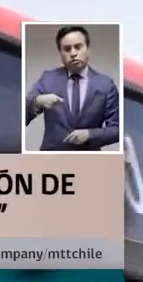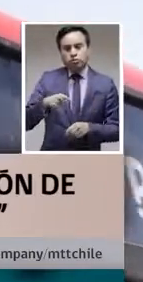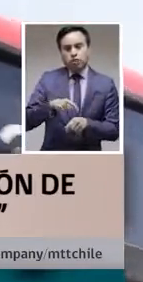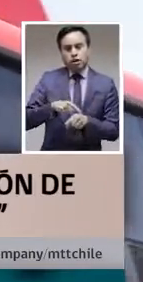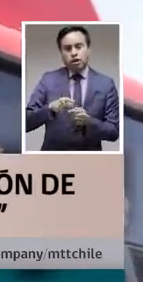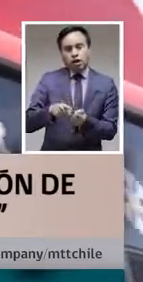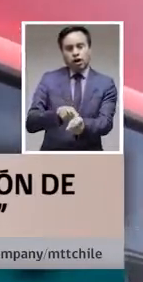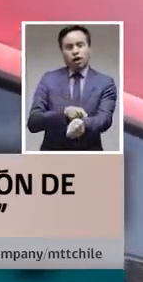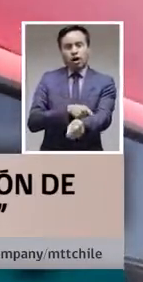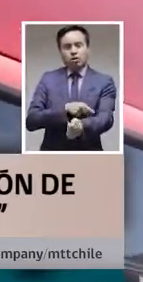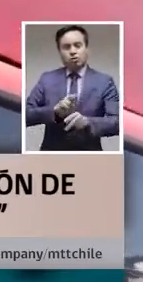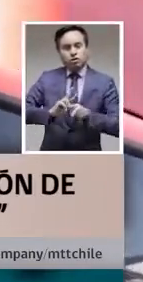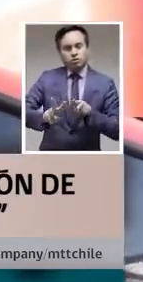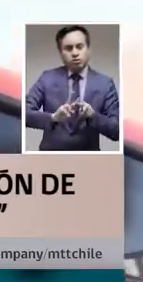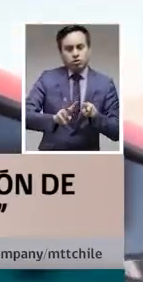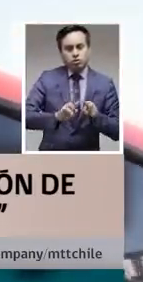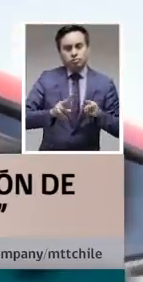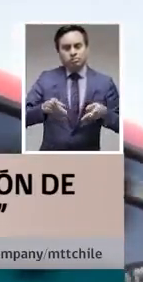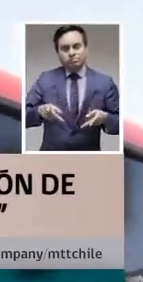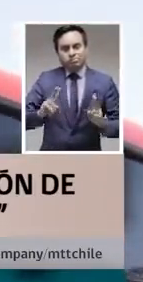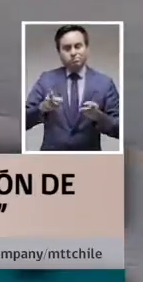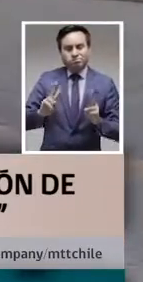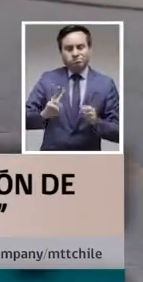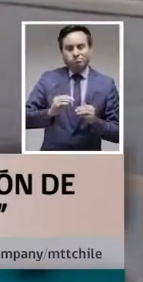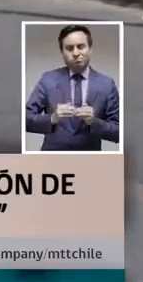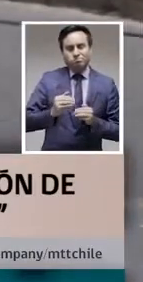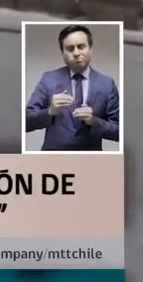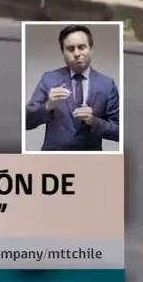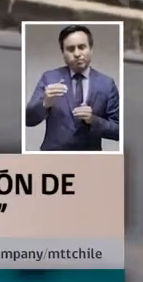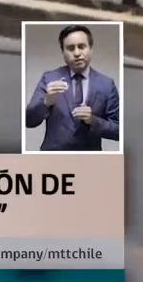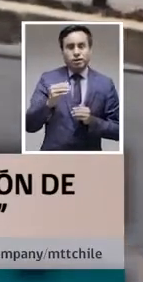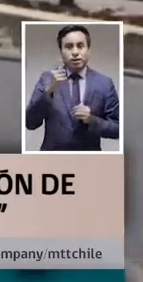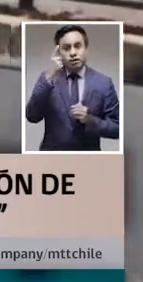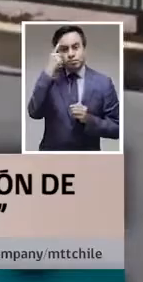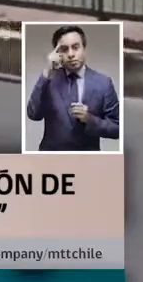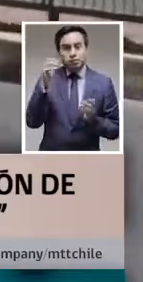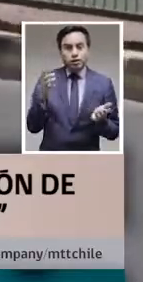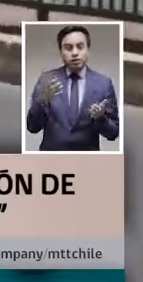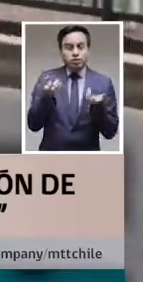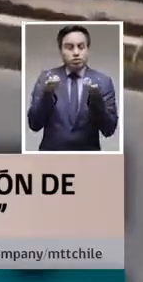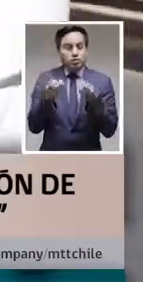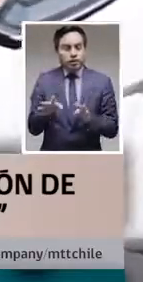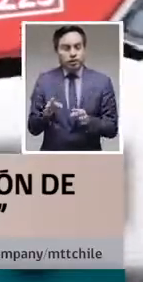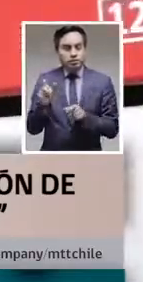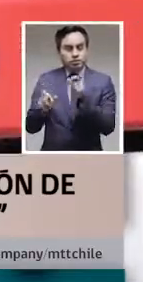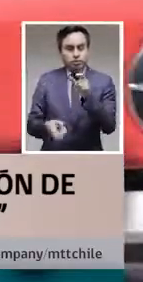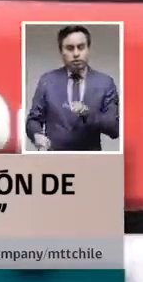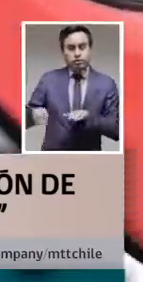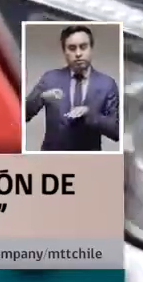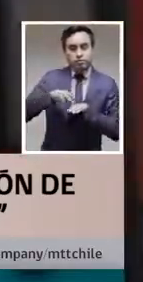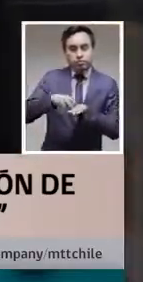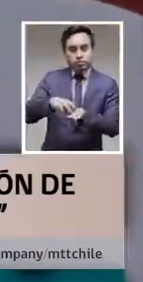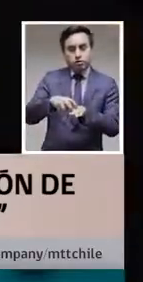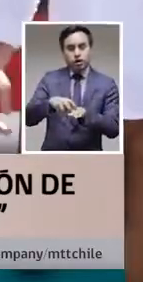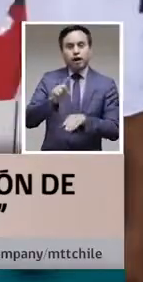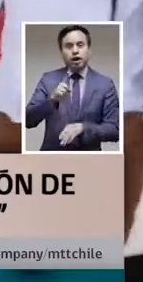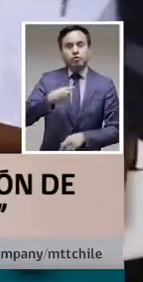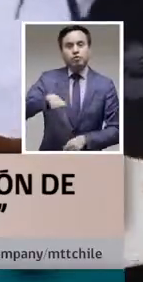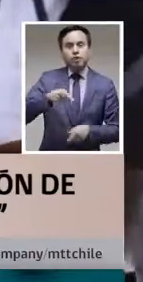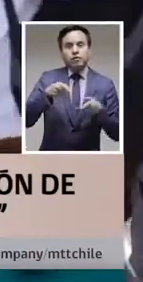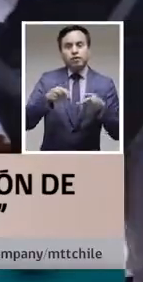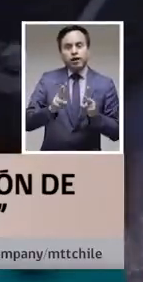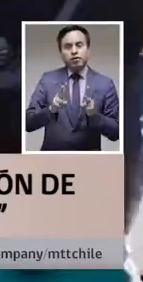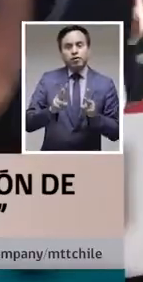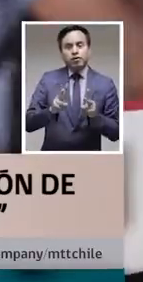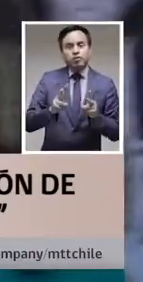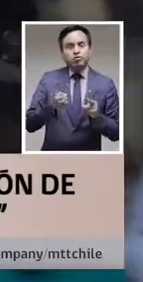como hemos visto, de habilitación. En el intertanto, y para no perder a los pasajeros de transporte público, hemos habilitado